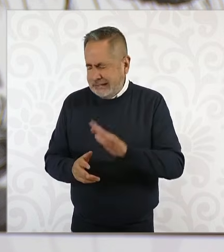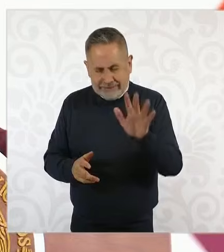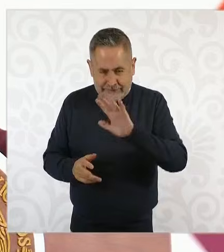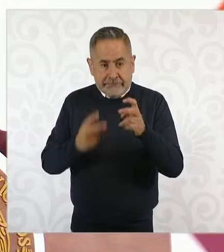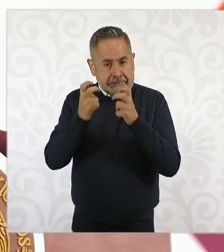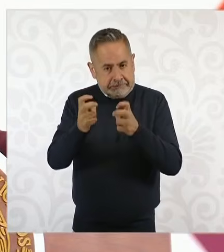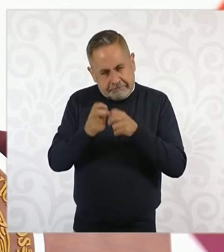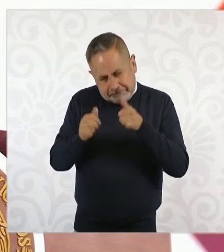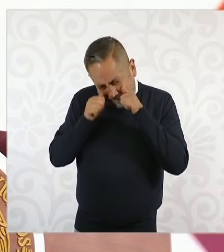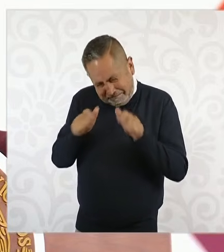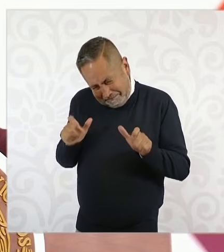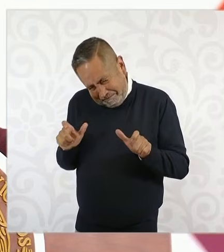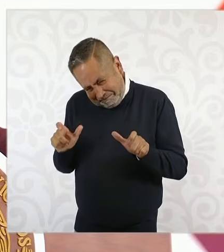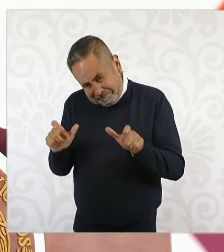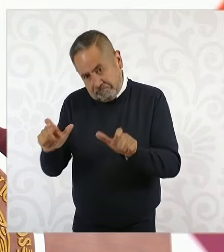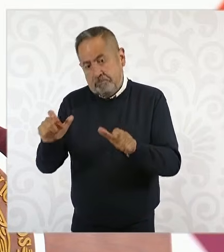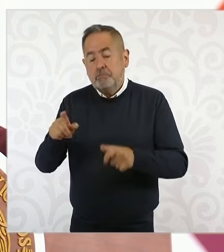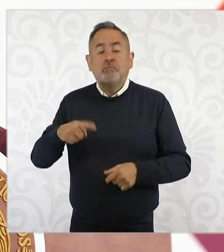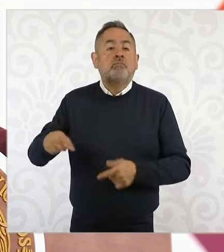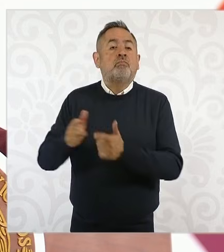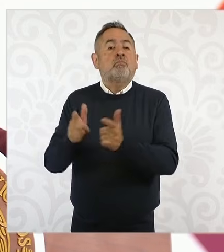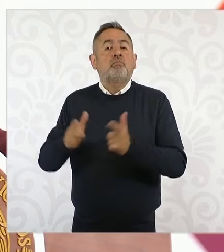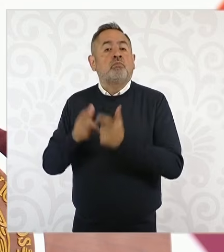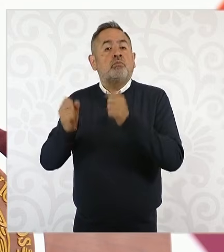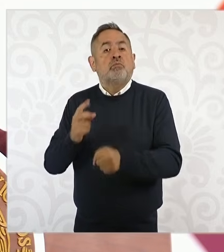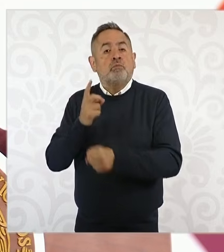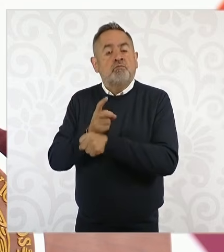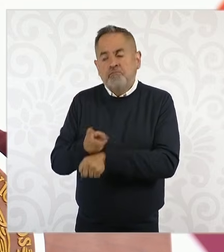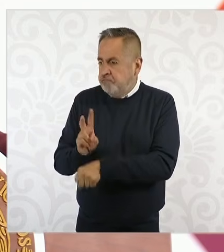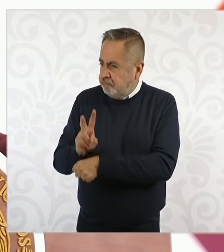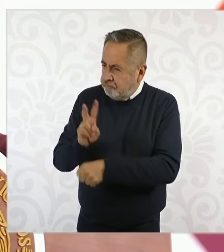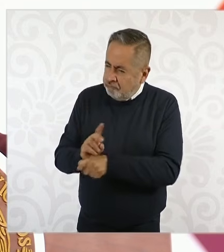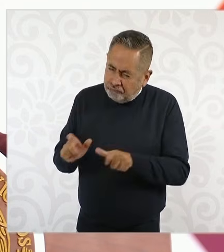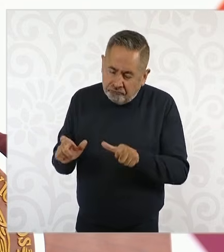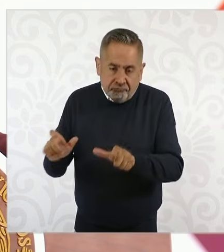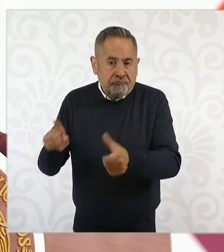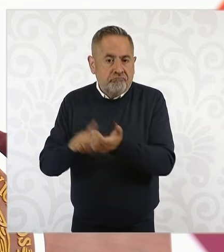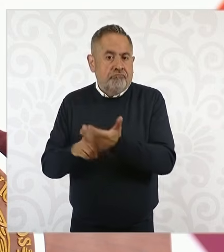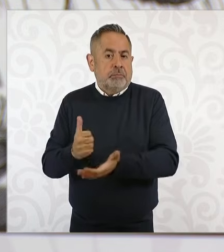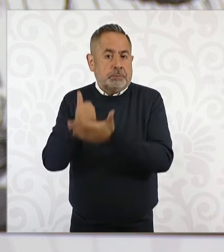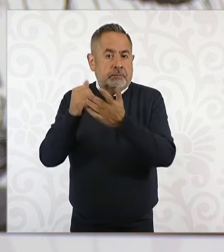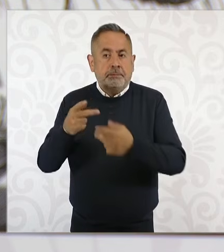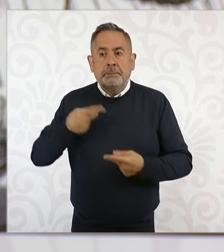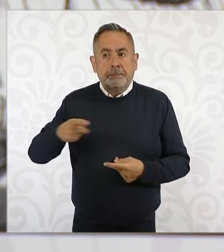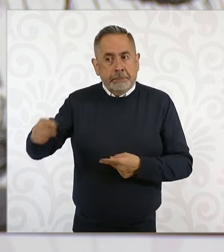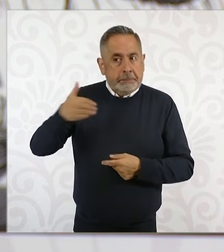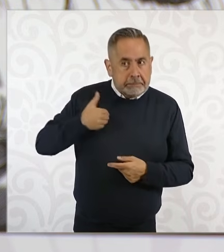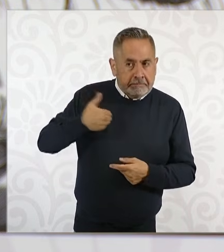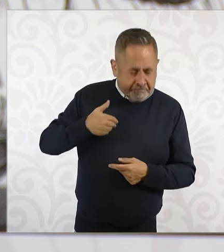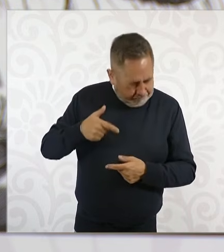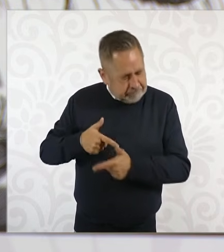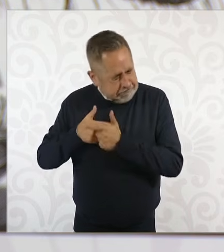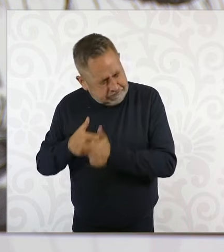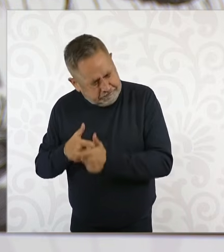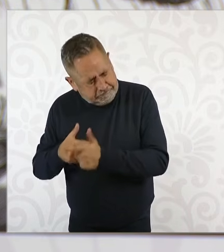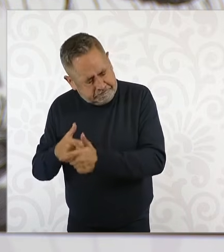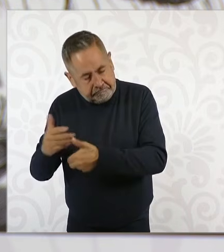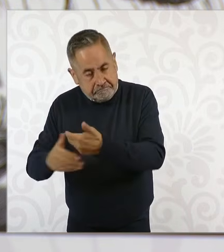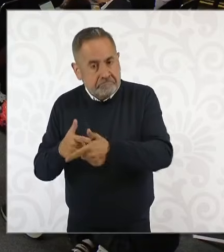está trabajando de manera muy fuerte el Gabinete de Seguridad en ese sentido. Y no lo pide la gente, y estamos trabajando en ello.